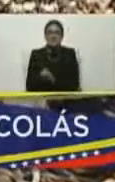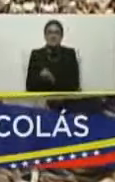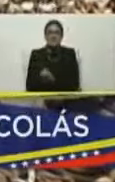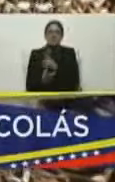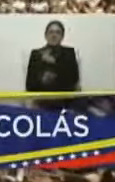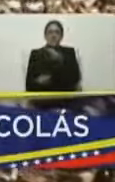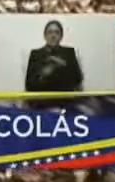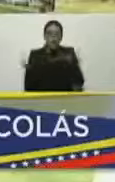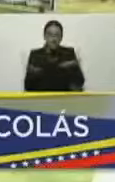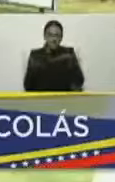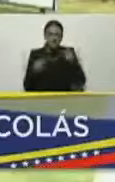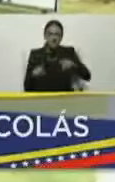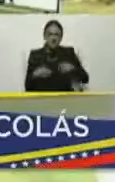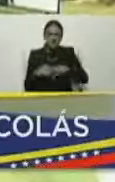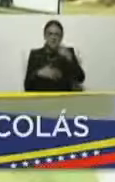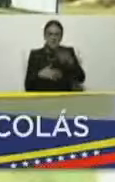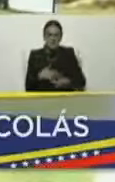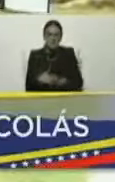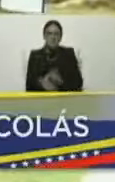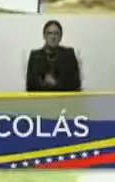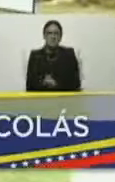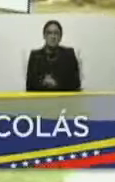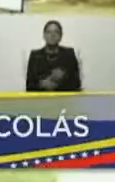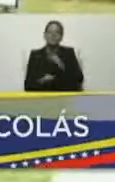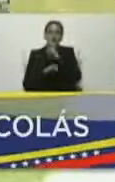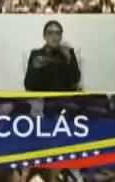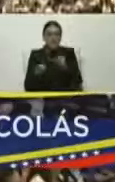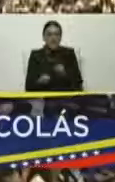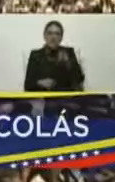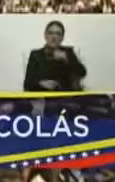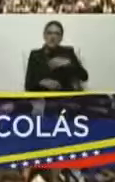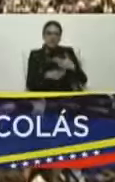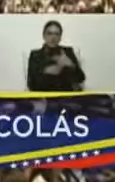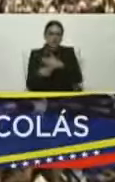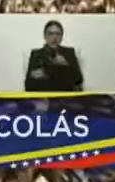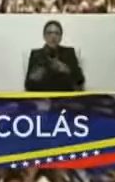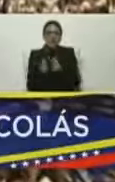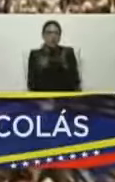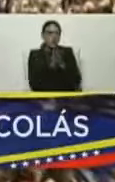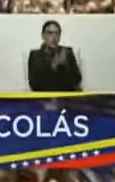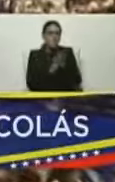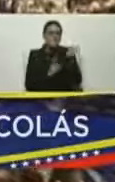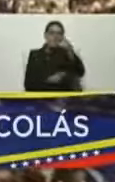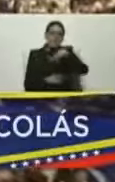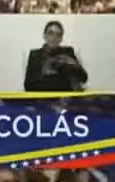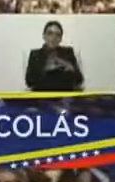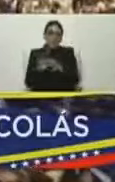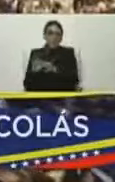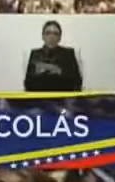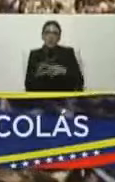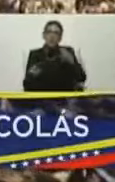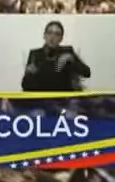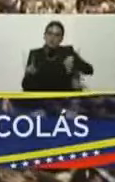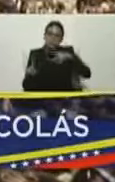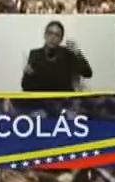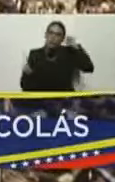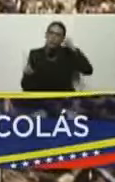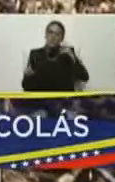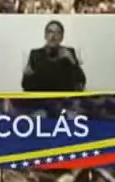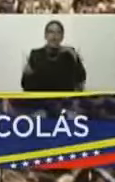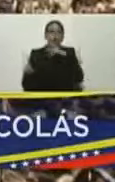esta parte. Mire, presidente, feliz de estar aquí con los emprendedores, las emprendedoras, con usted. Recordemos octubre del